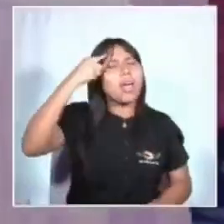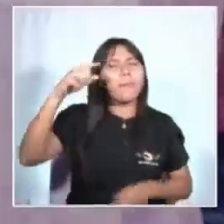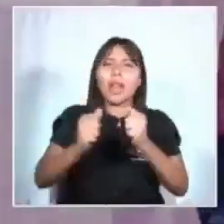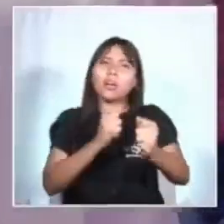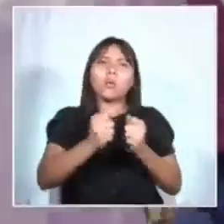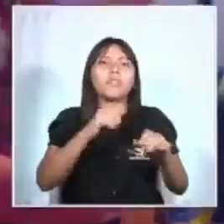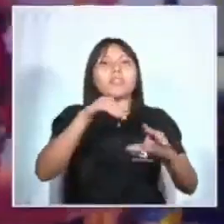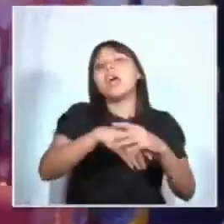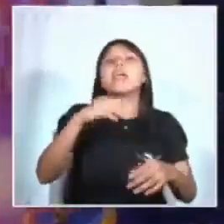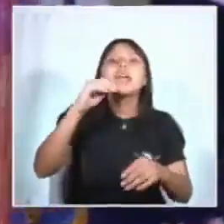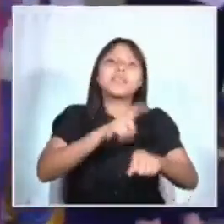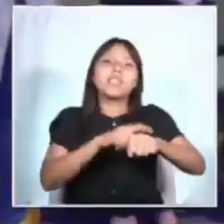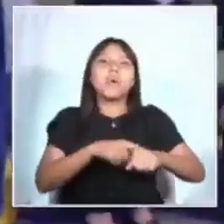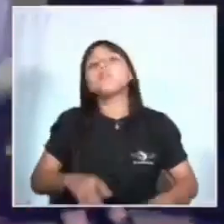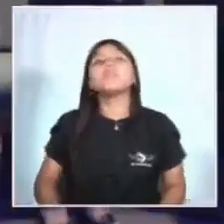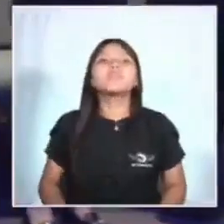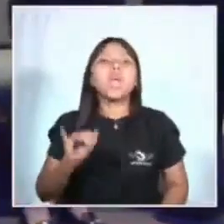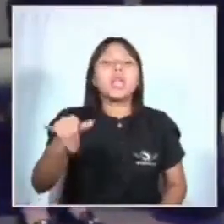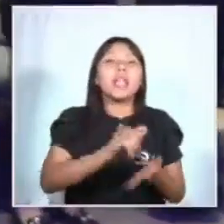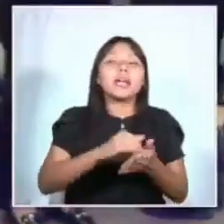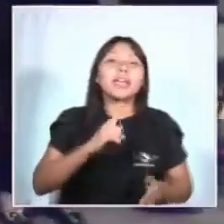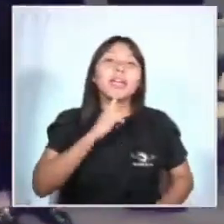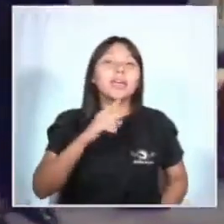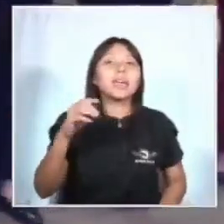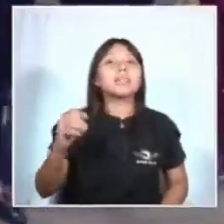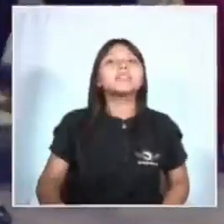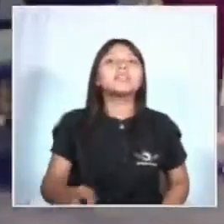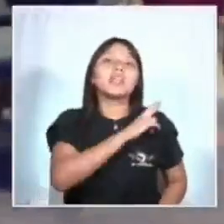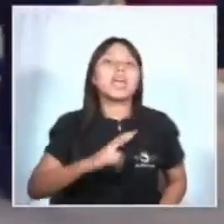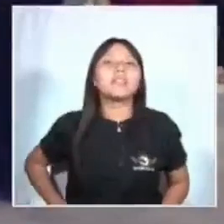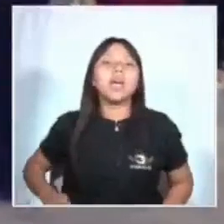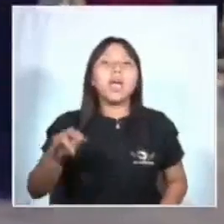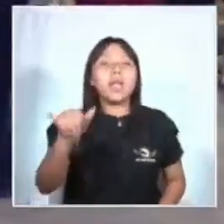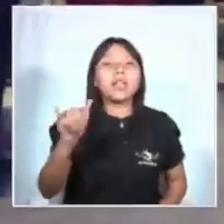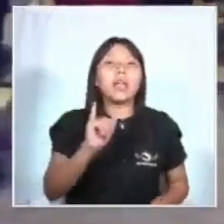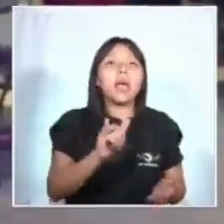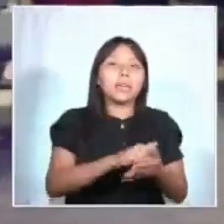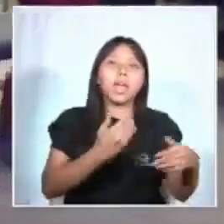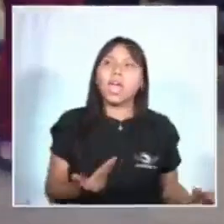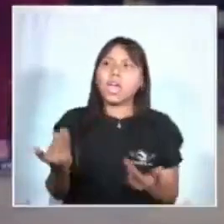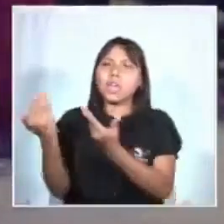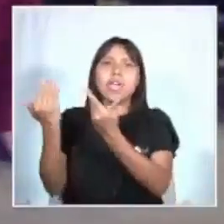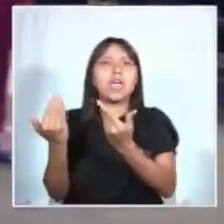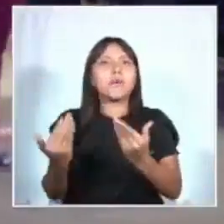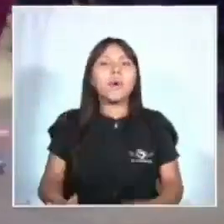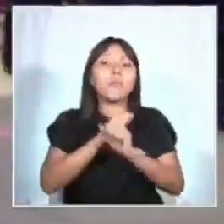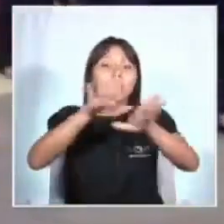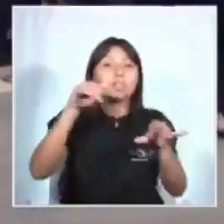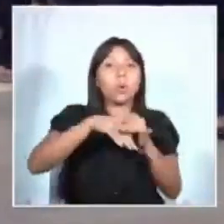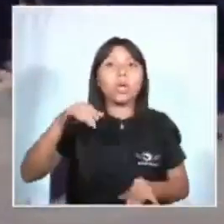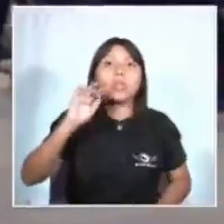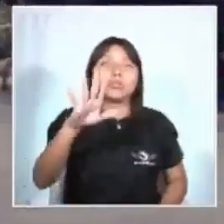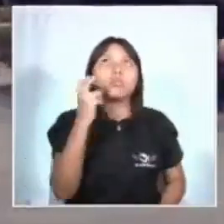presentes, la que es una embajada, la que porta bendición en su boca, la que ha